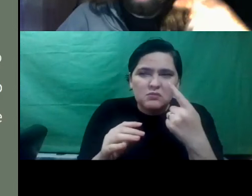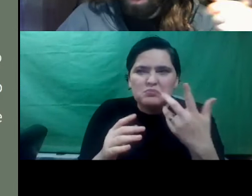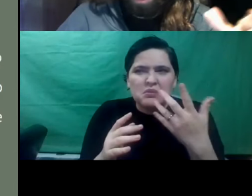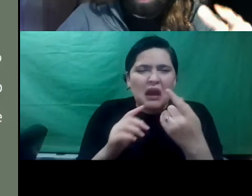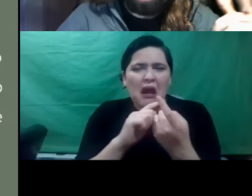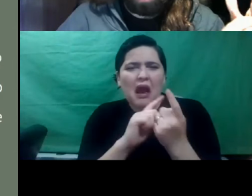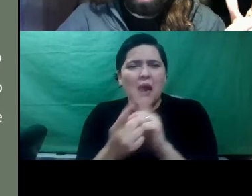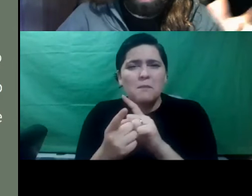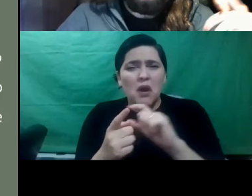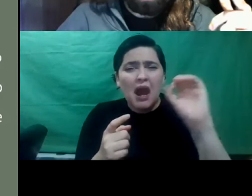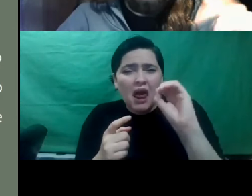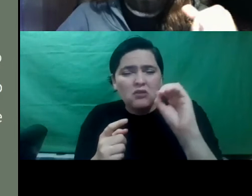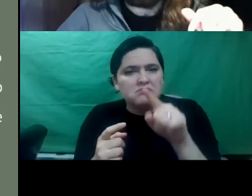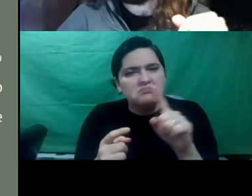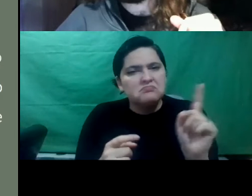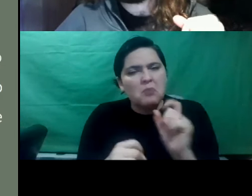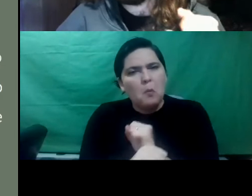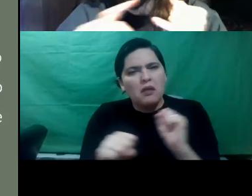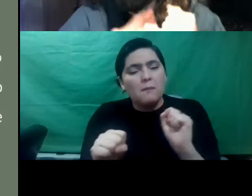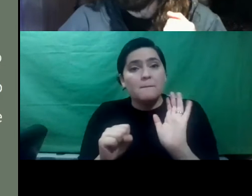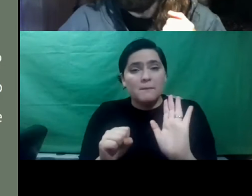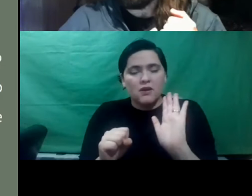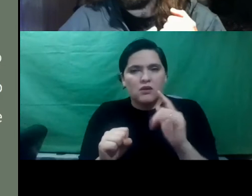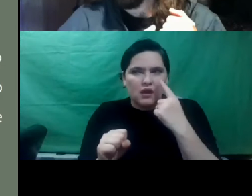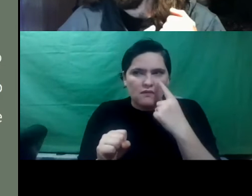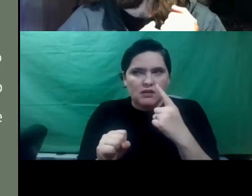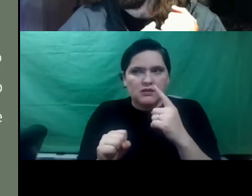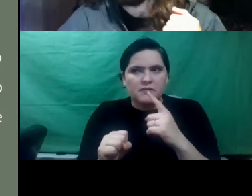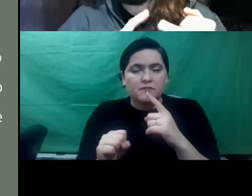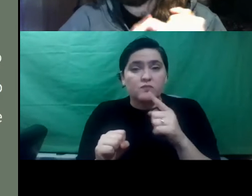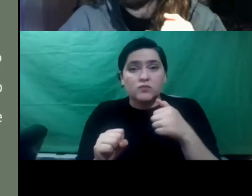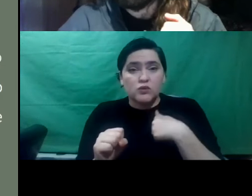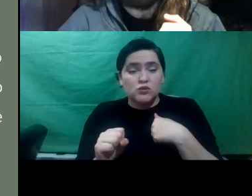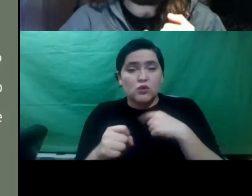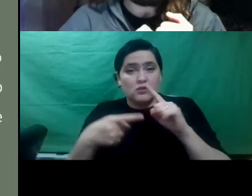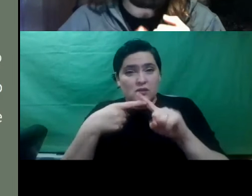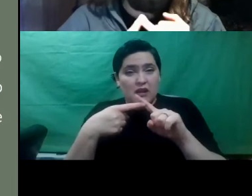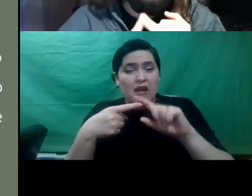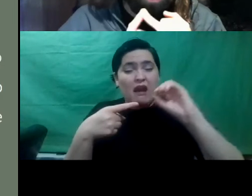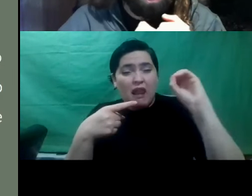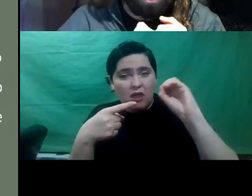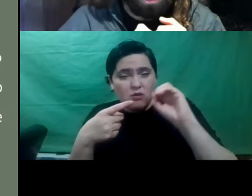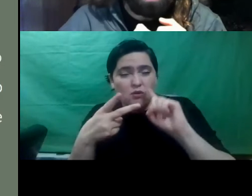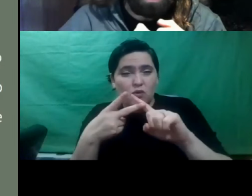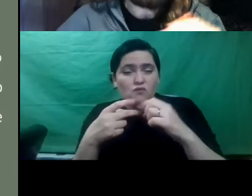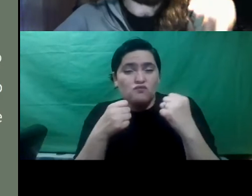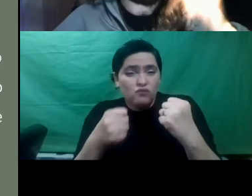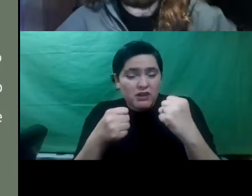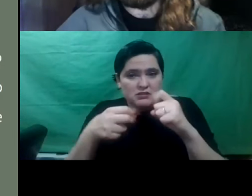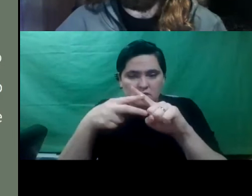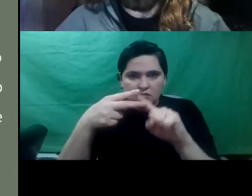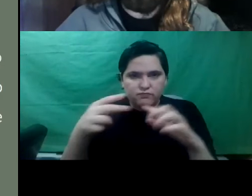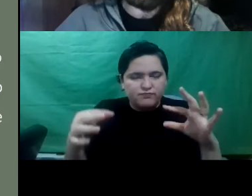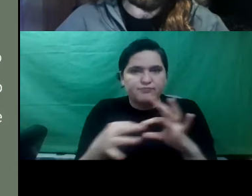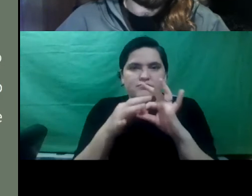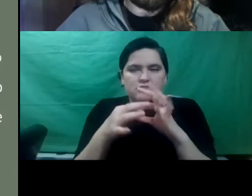conseguimos reproducir los resultados. Pero si conservamos el grado, es decir, el número de conexiones, y la fuerza, que es la suma de todos los pesos de conectividad,